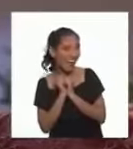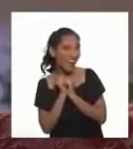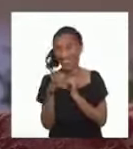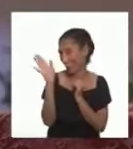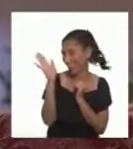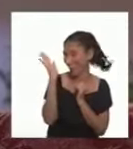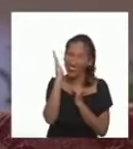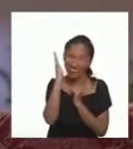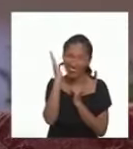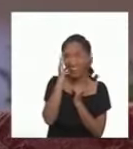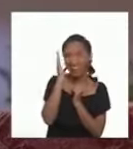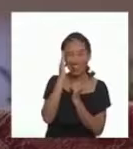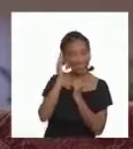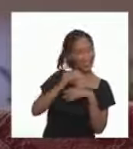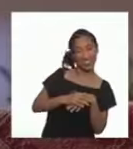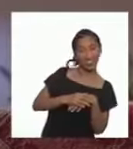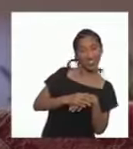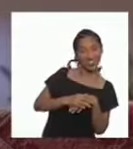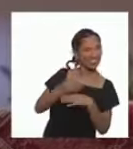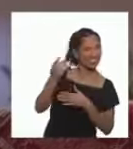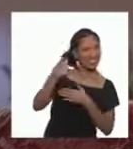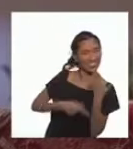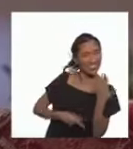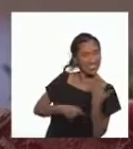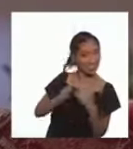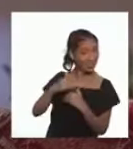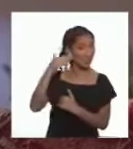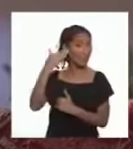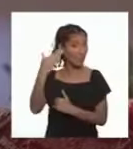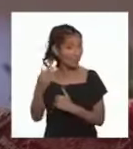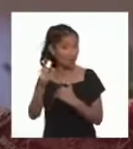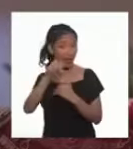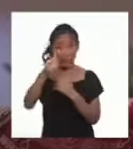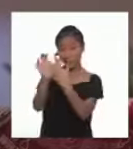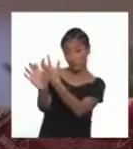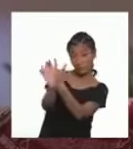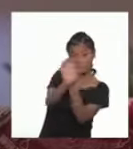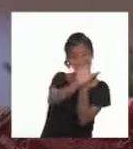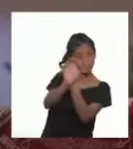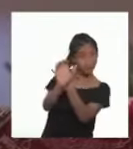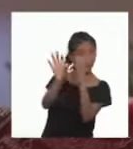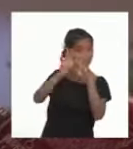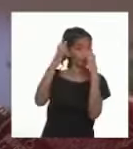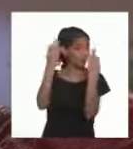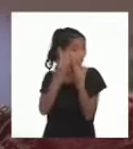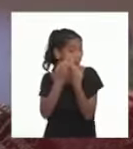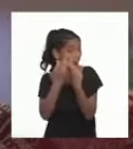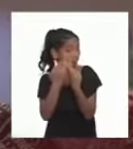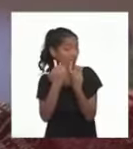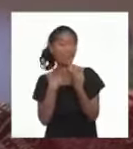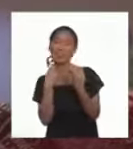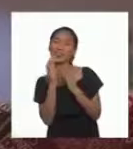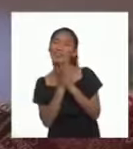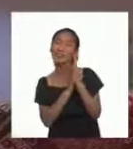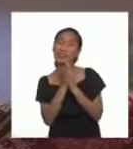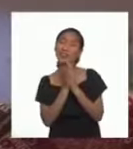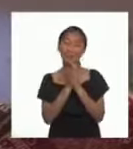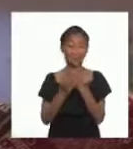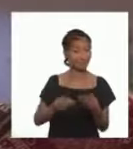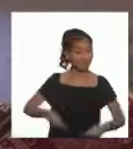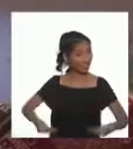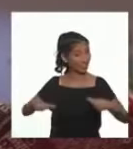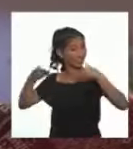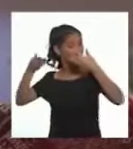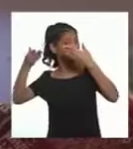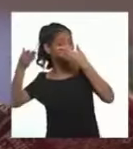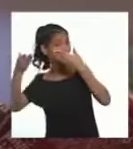¡Ya sé! ¿Qué? ¡A la próxima videollamada que tengo con mi familia! ¡No llevaré uno,